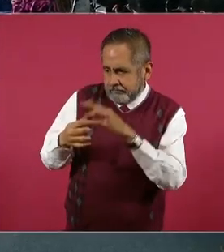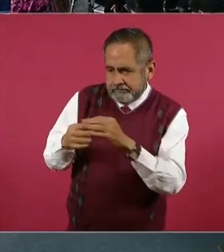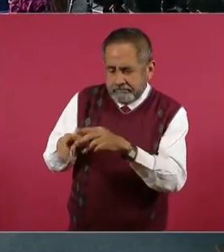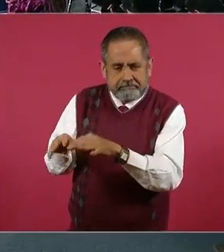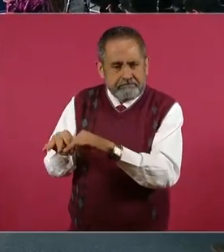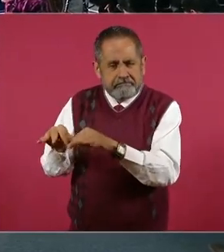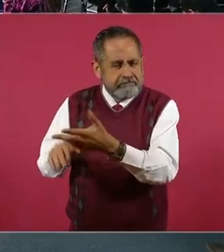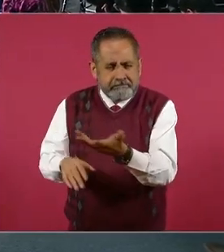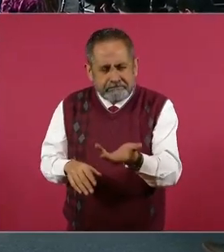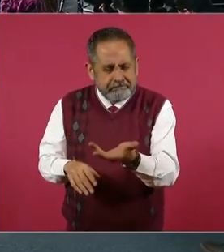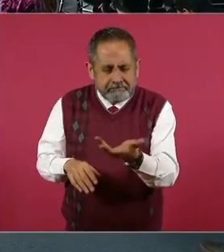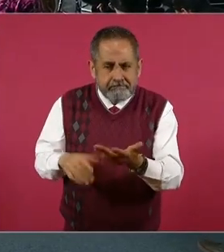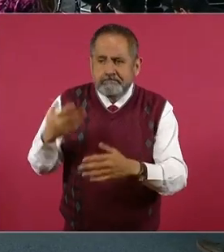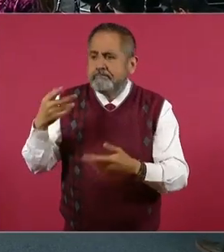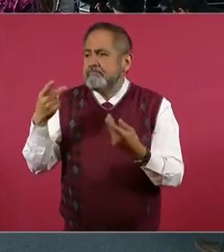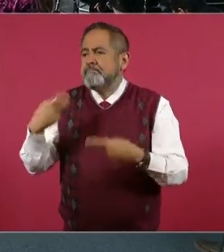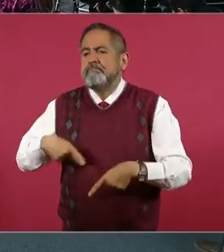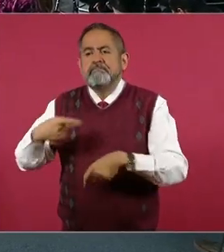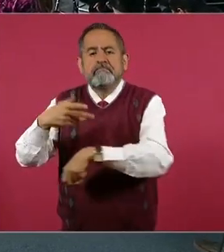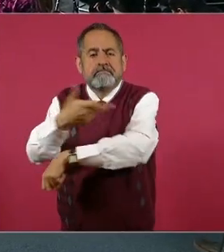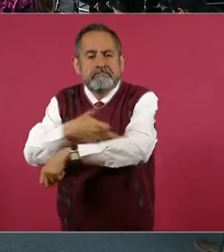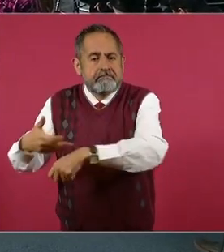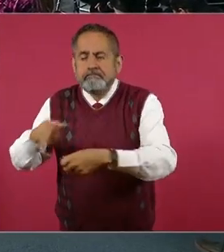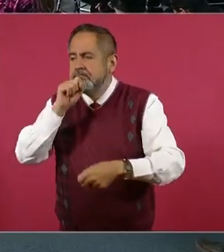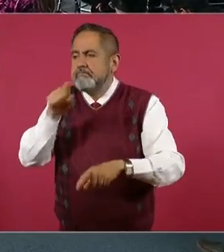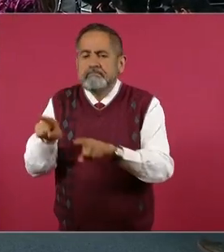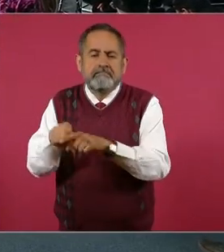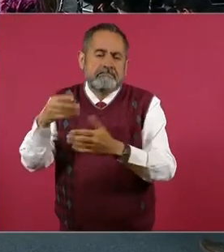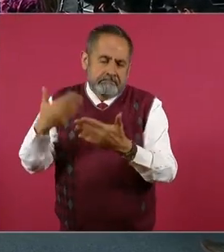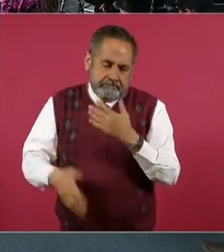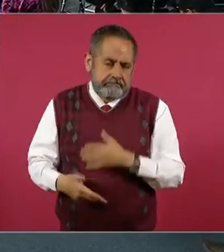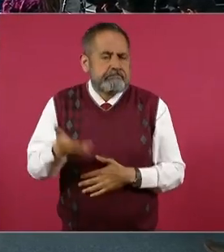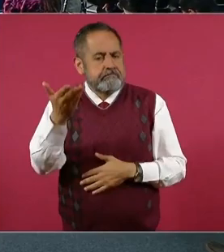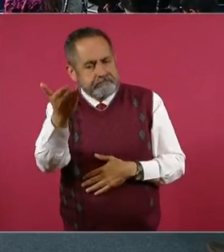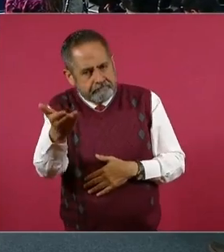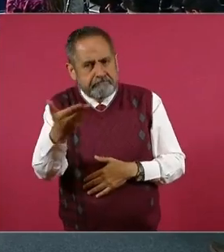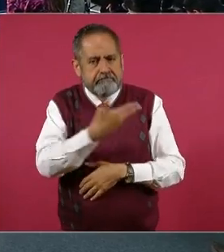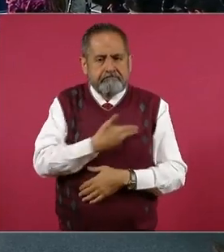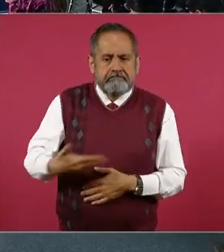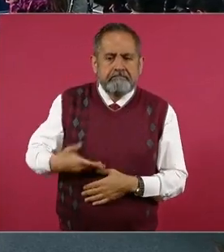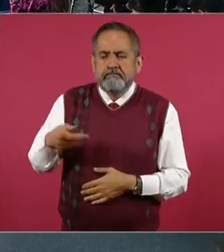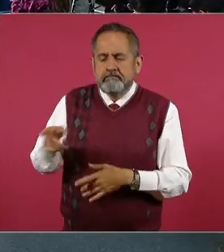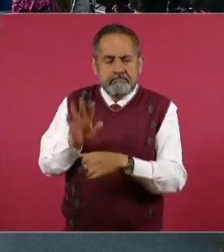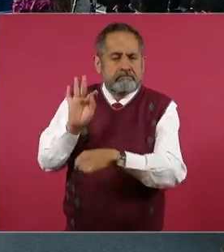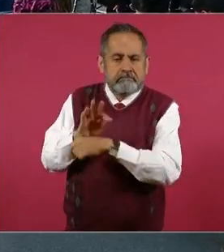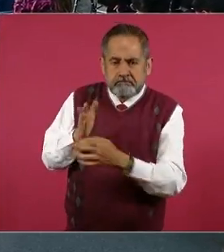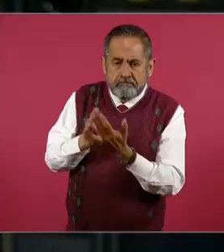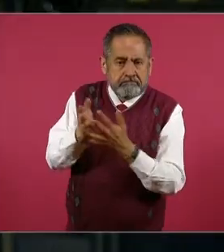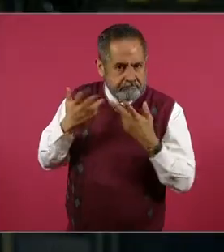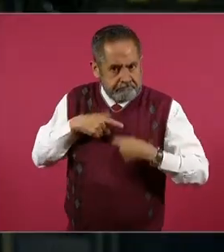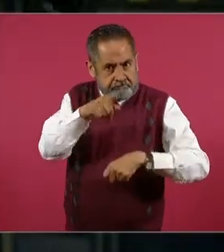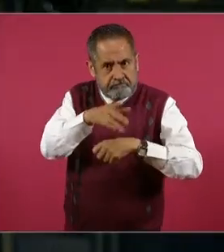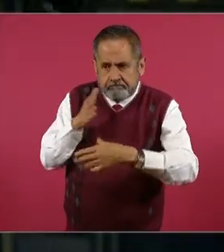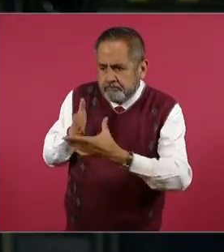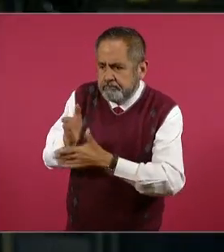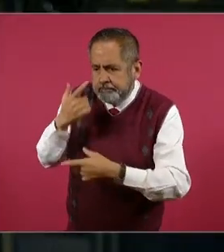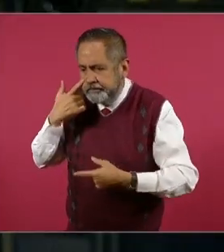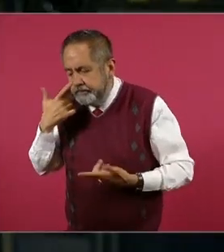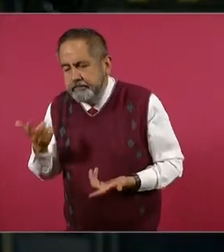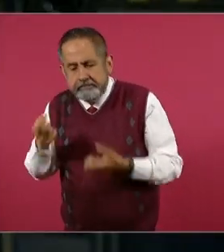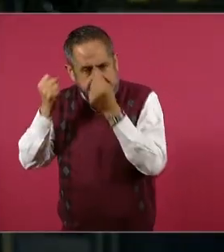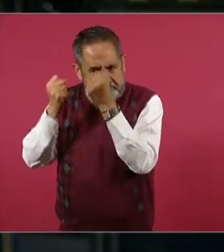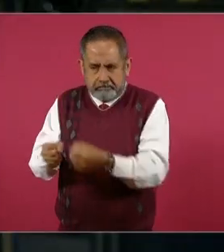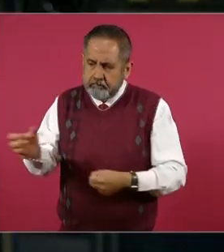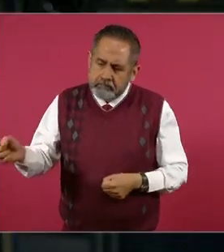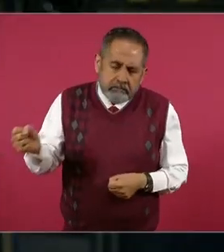laboral, afectando también a su familia. Le solicitamos, señor presidente, que intervenga personalmente para asegurar que Leoncio